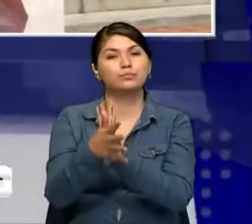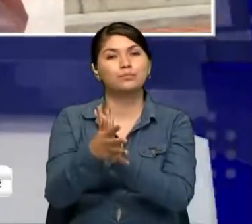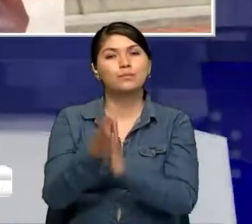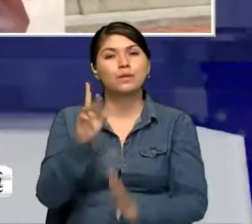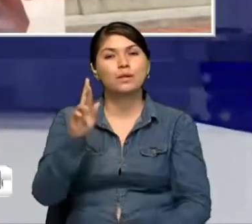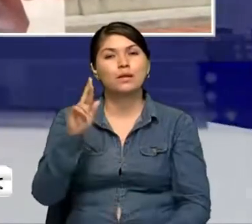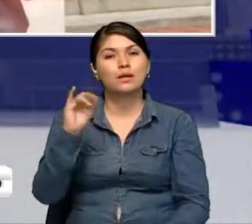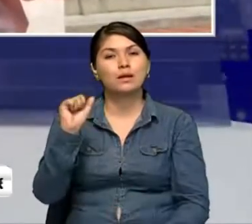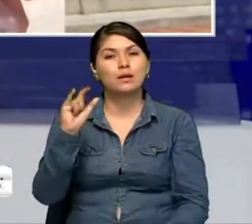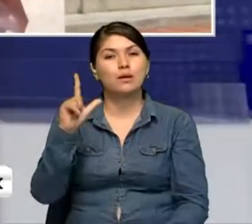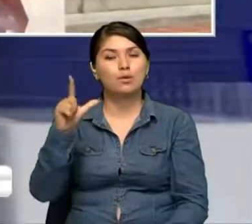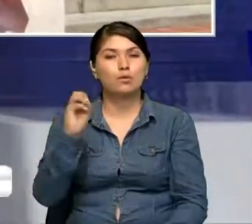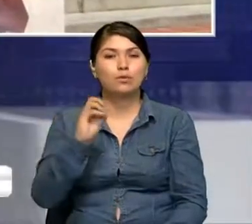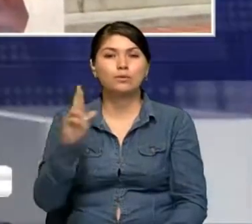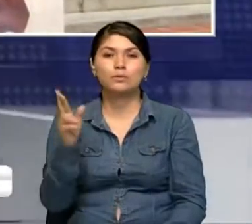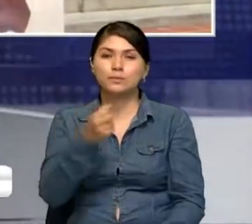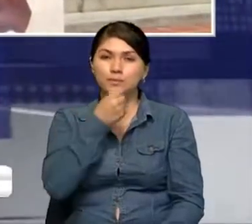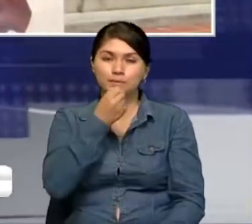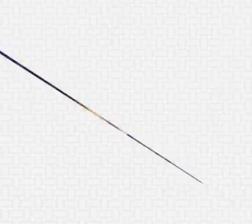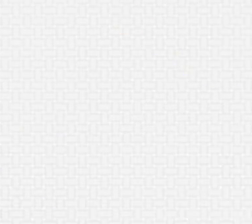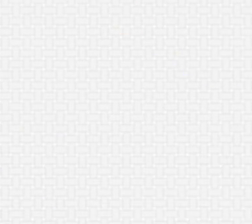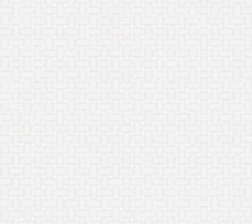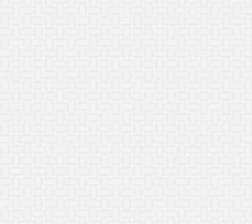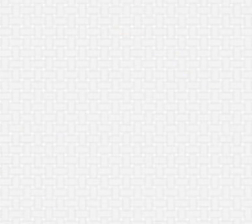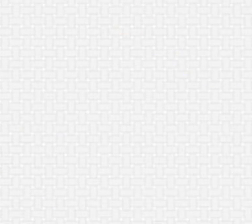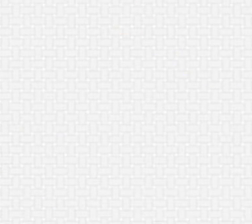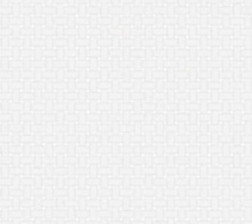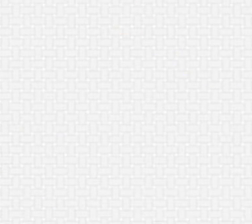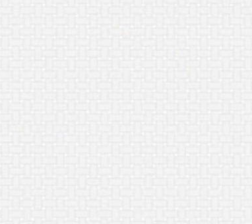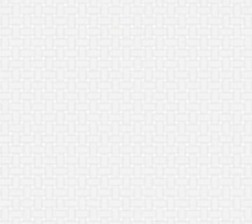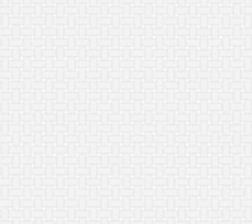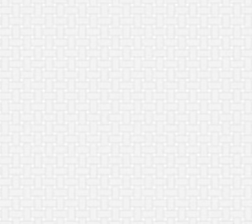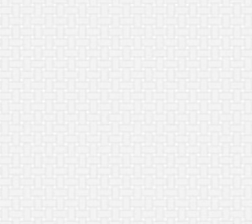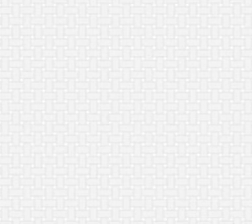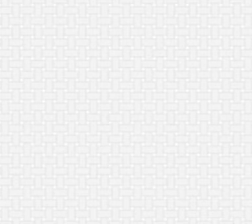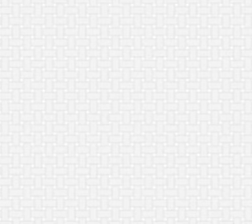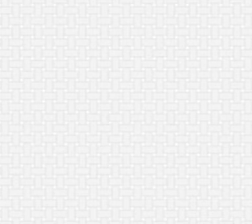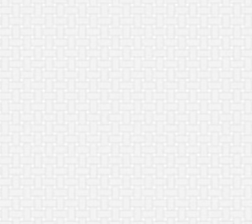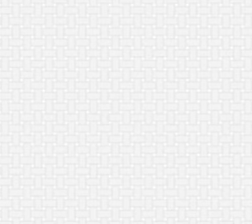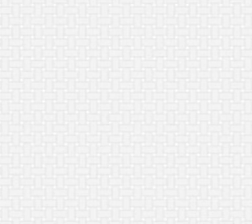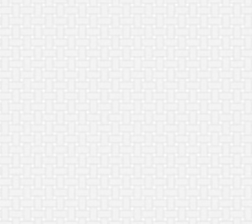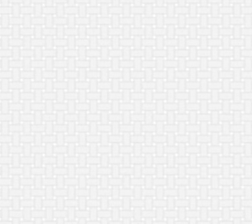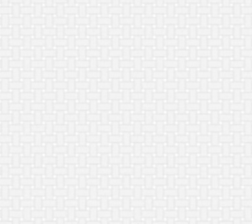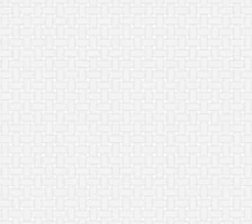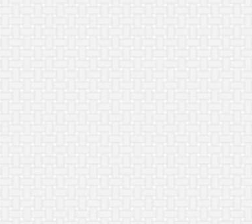Raúl Rolando Castro para Oriente Noticias. Muy buenas tardes. Canaltro.com.